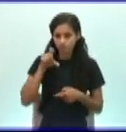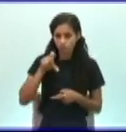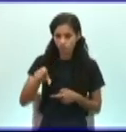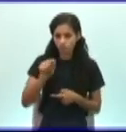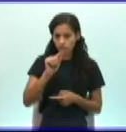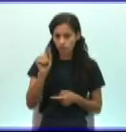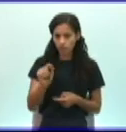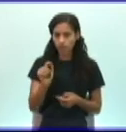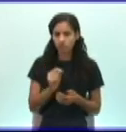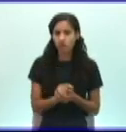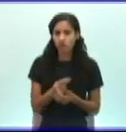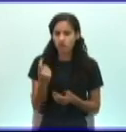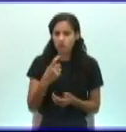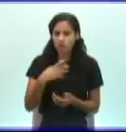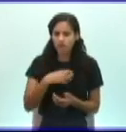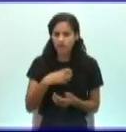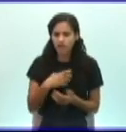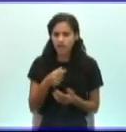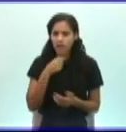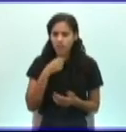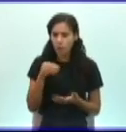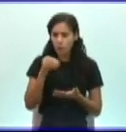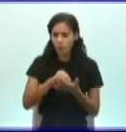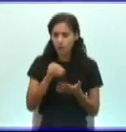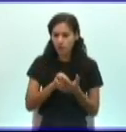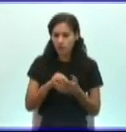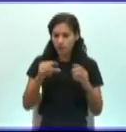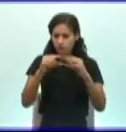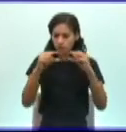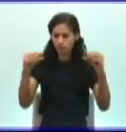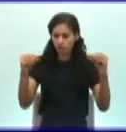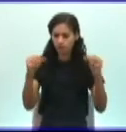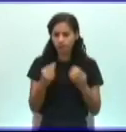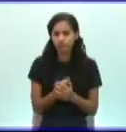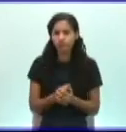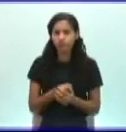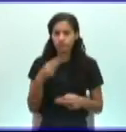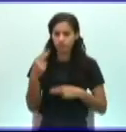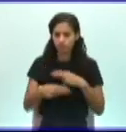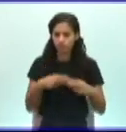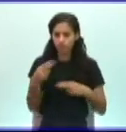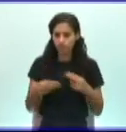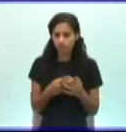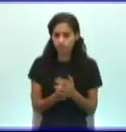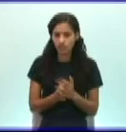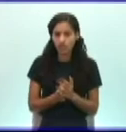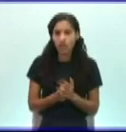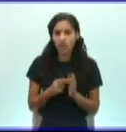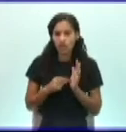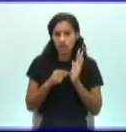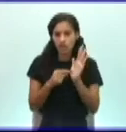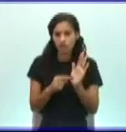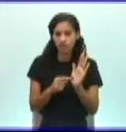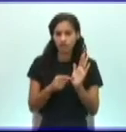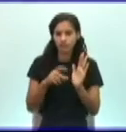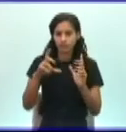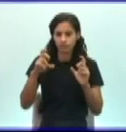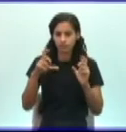actividad, solo tienen que completar la oración con la acción que realice el objeto de la